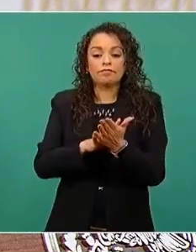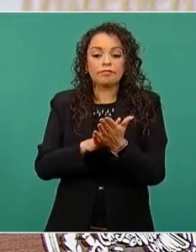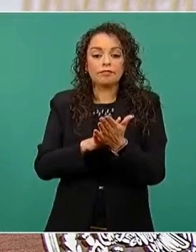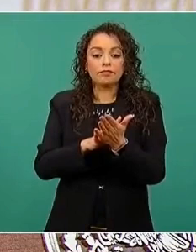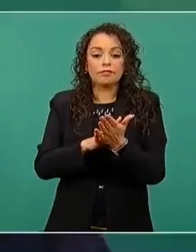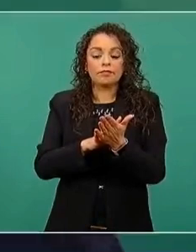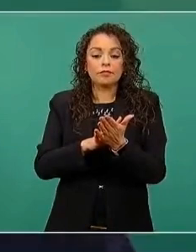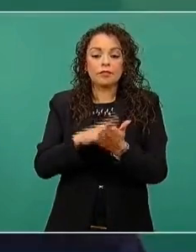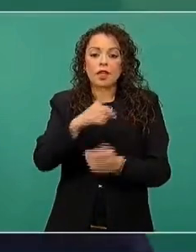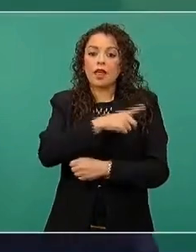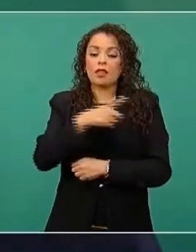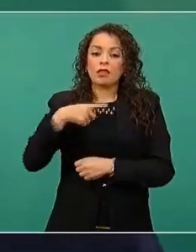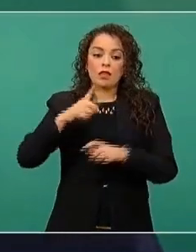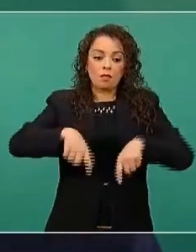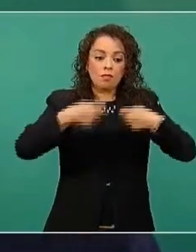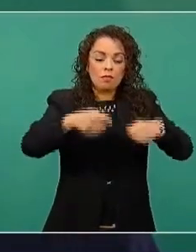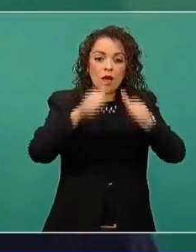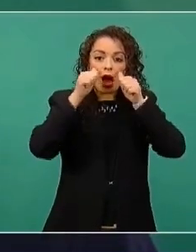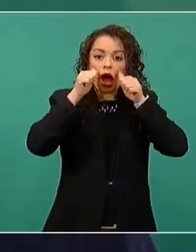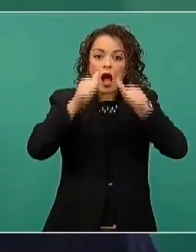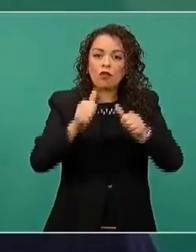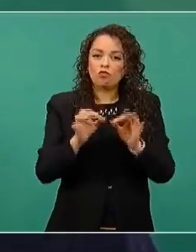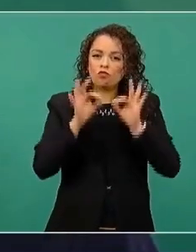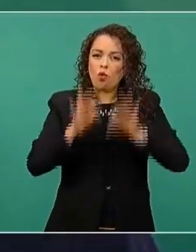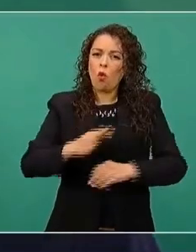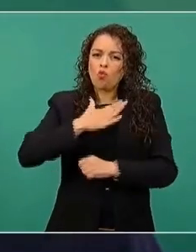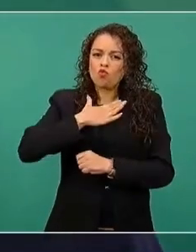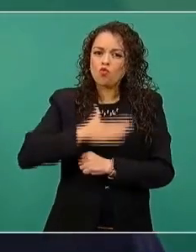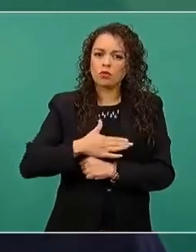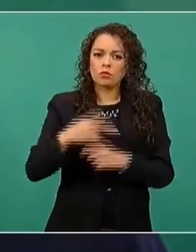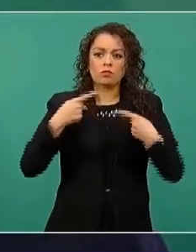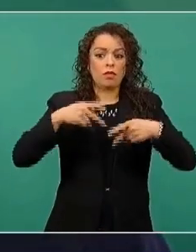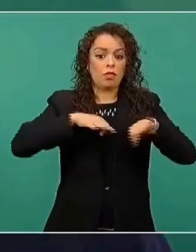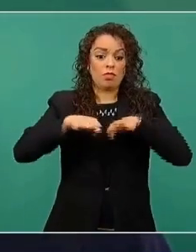haya un trato justo a los trabajadores.